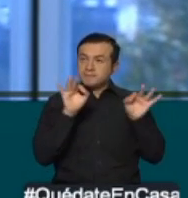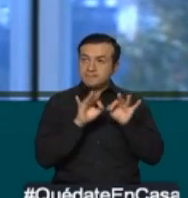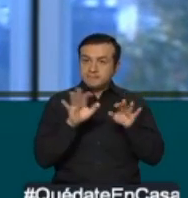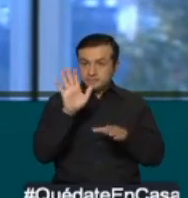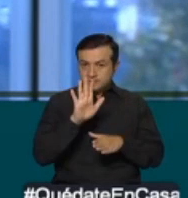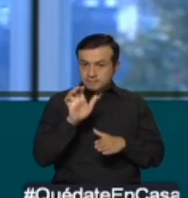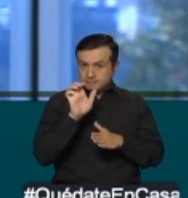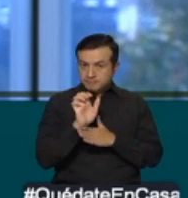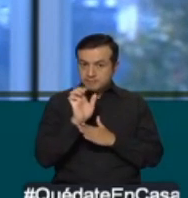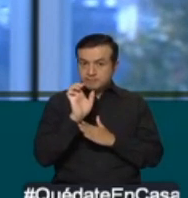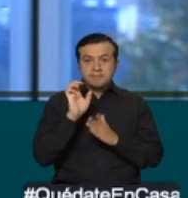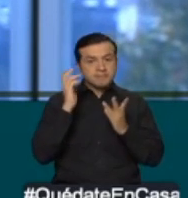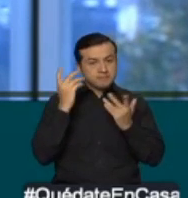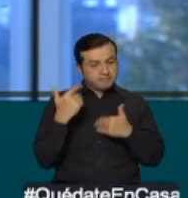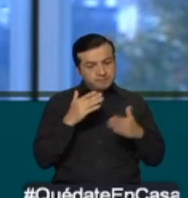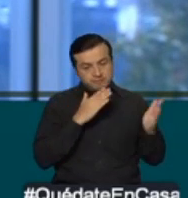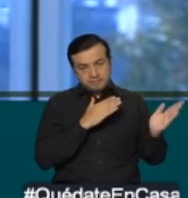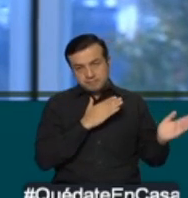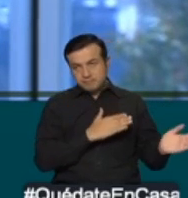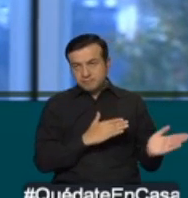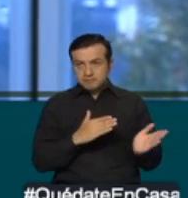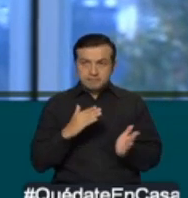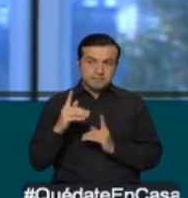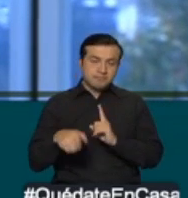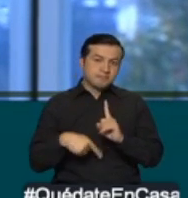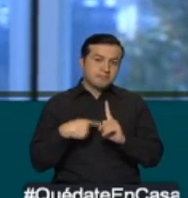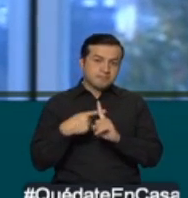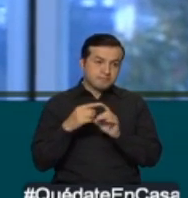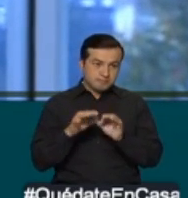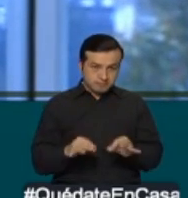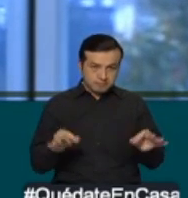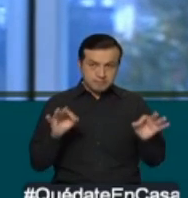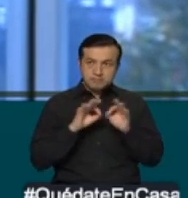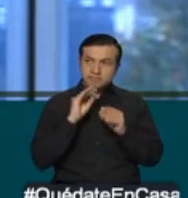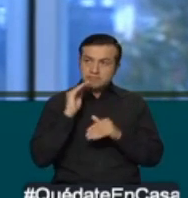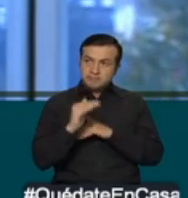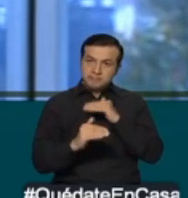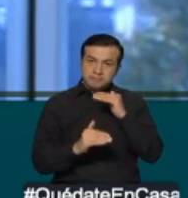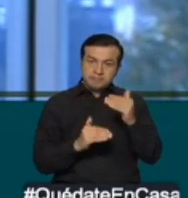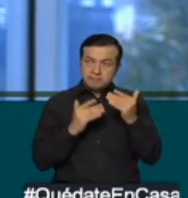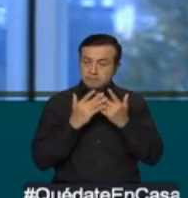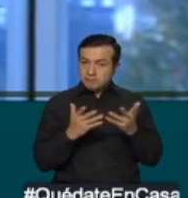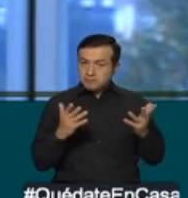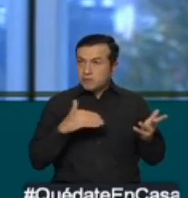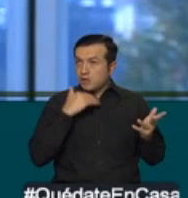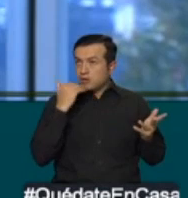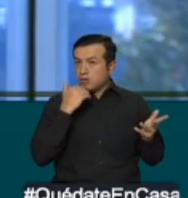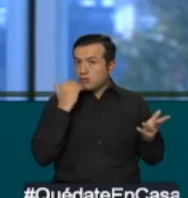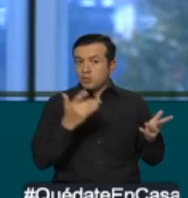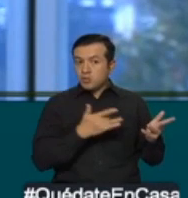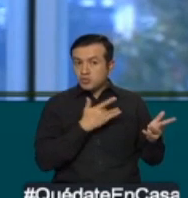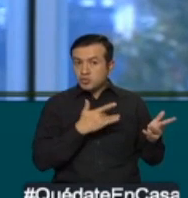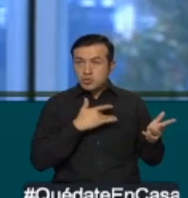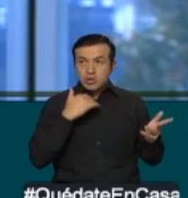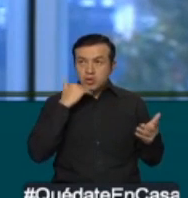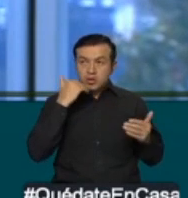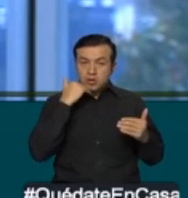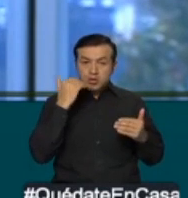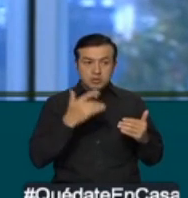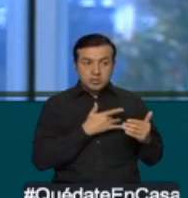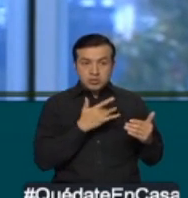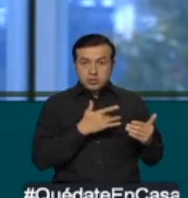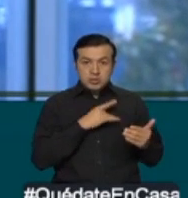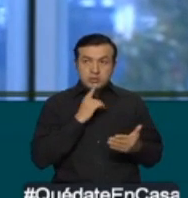país y que ha tenido un razón un resultado fundamental en este proceso si tiene una síntoma sintomatología